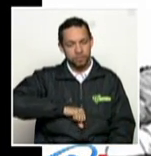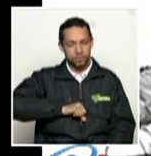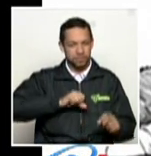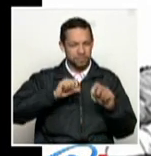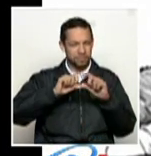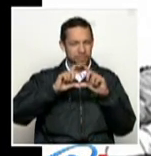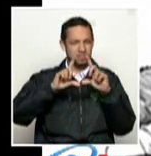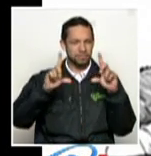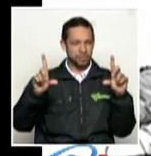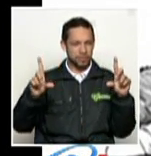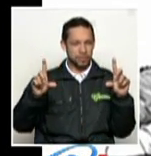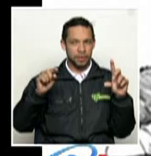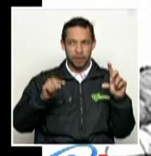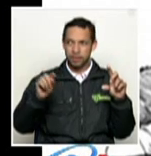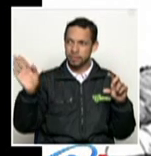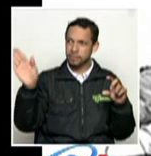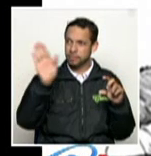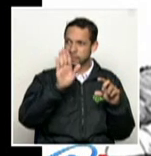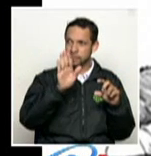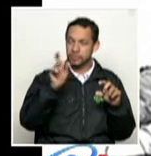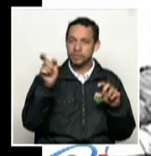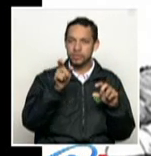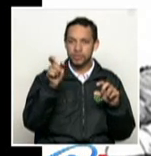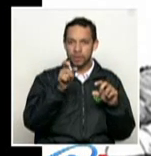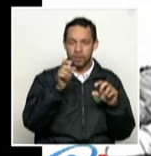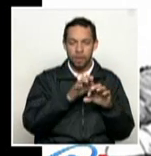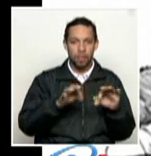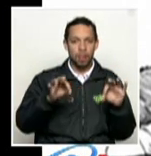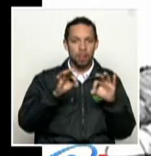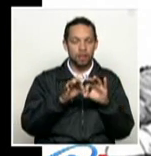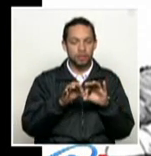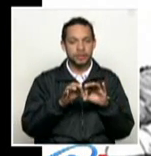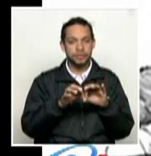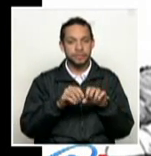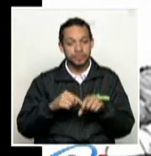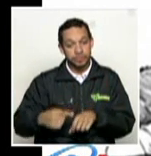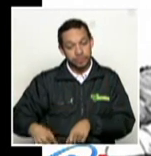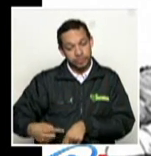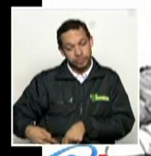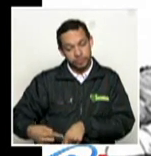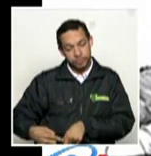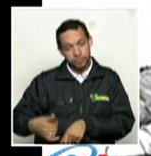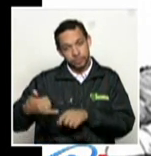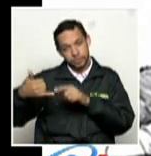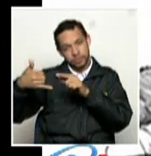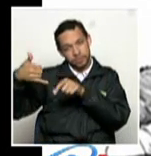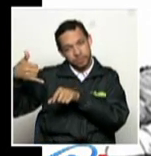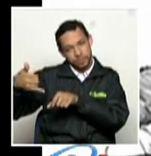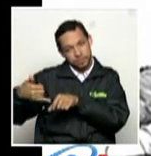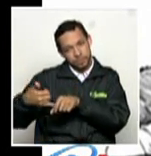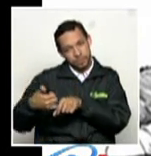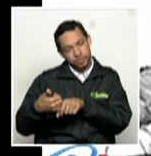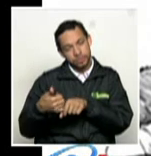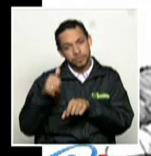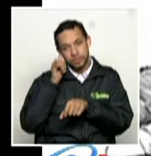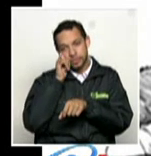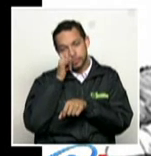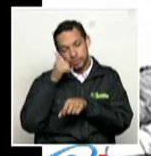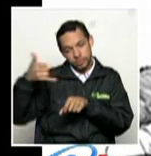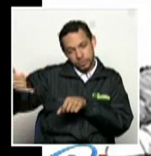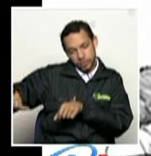tenemos un examen, aquí ustedes ven el examen de colonoscopia. Es que usted entra por el recto, ahí están las pantallas, y uno mira y el paciente está